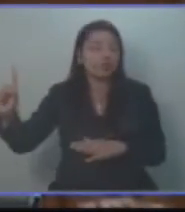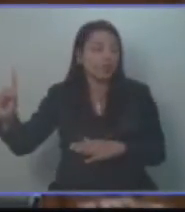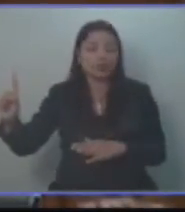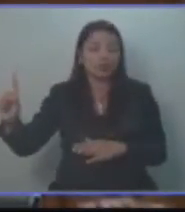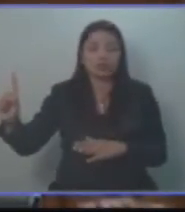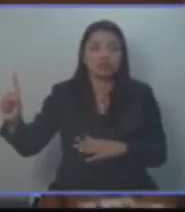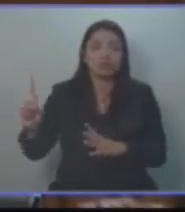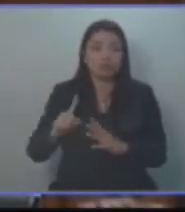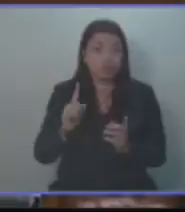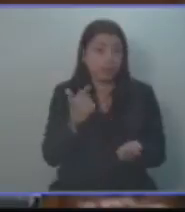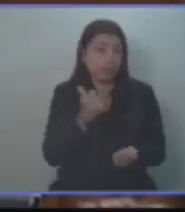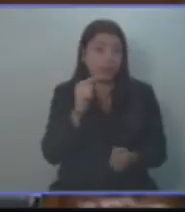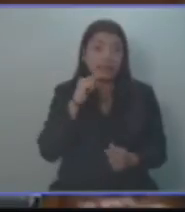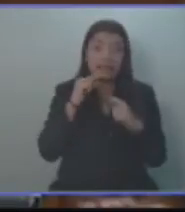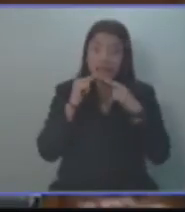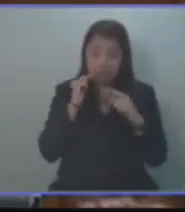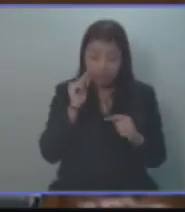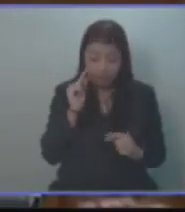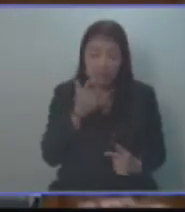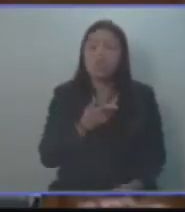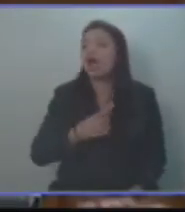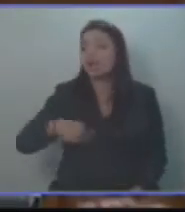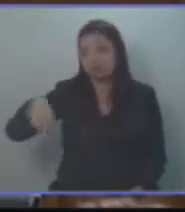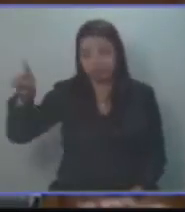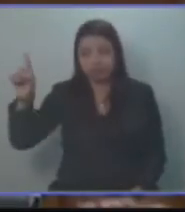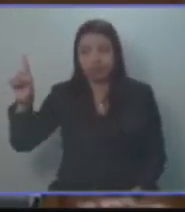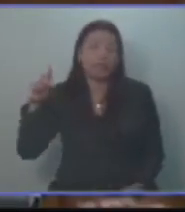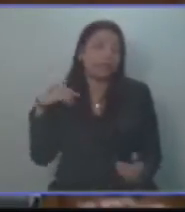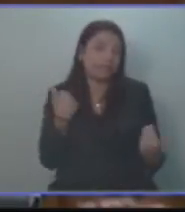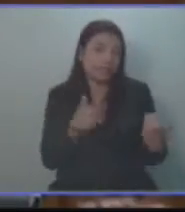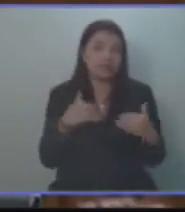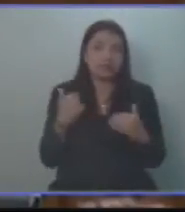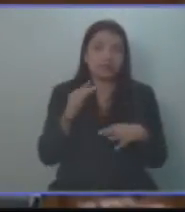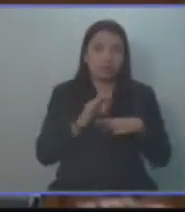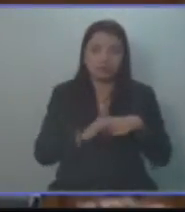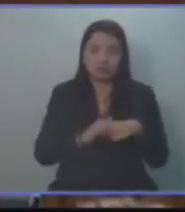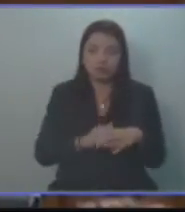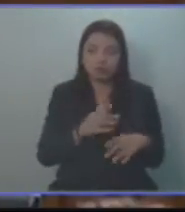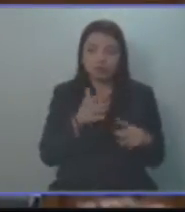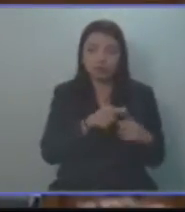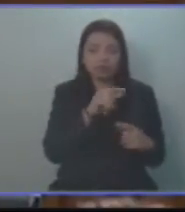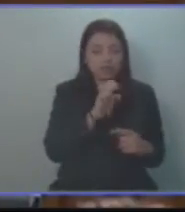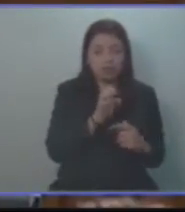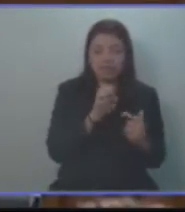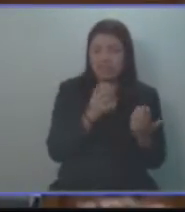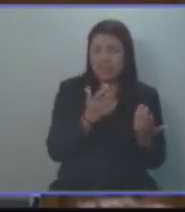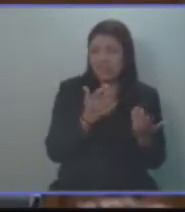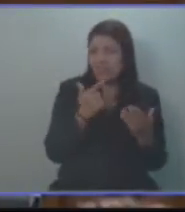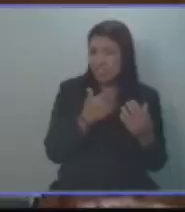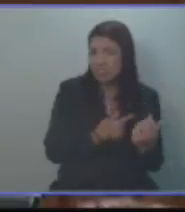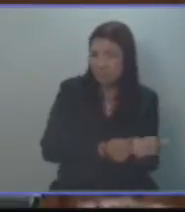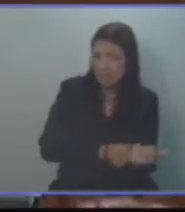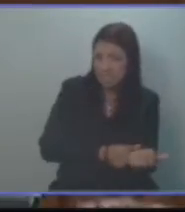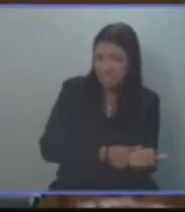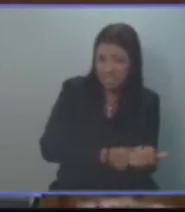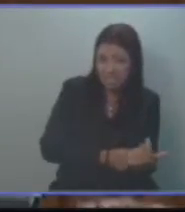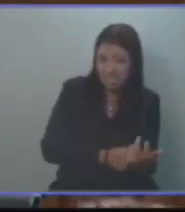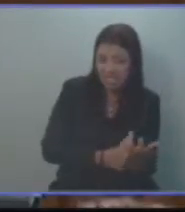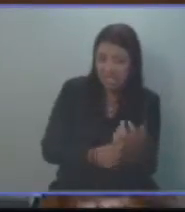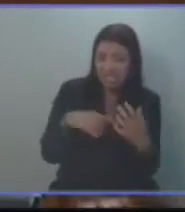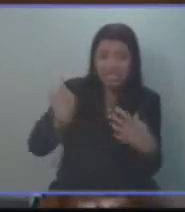y siempre que exista motivos justificados. EE, asistir al llamado al hospital en caso de